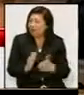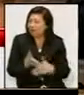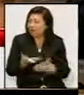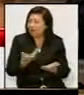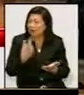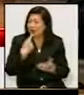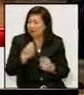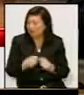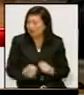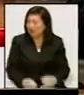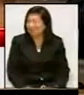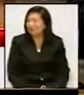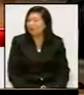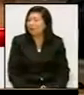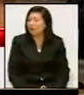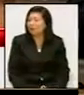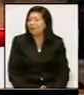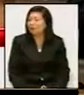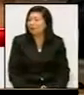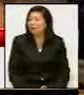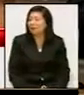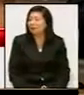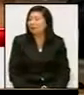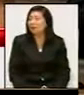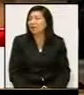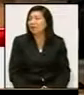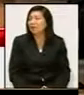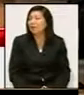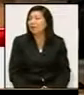este subsidio. No,